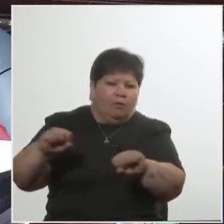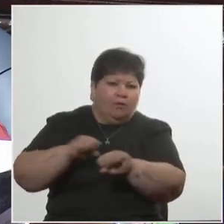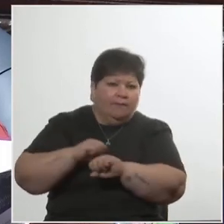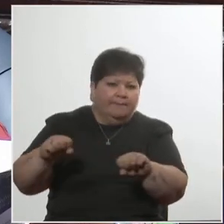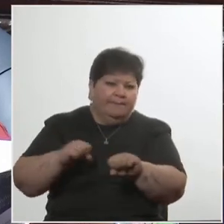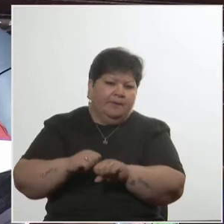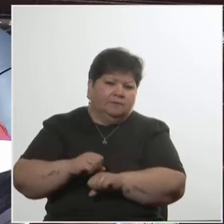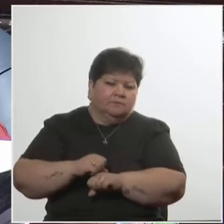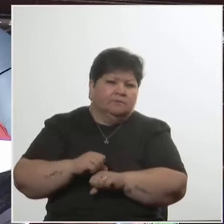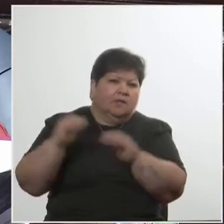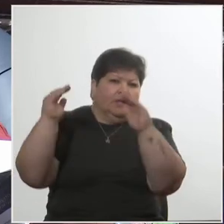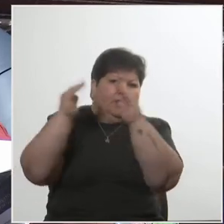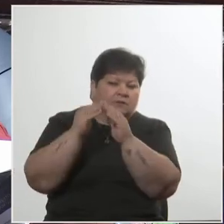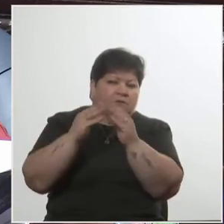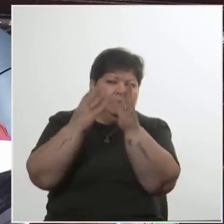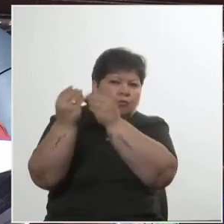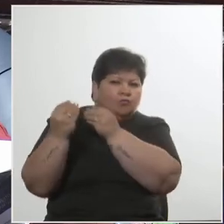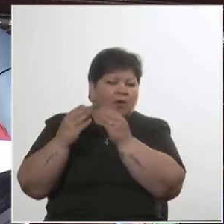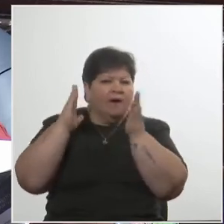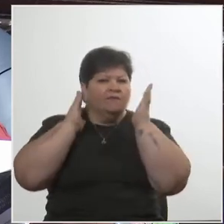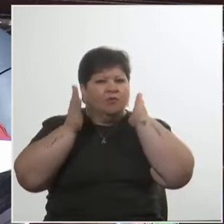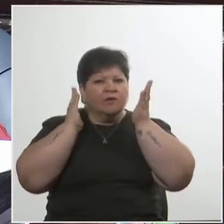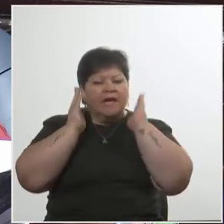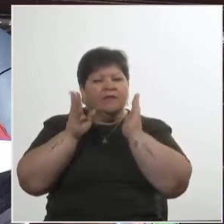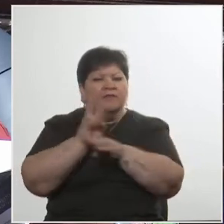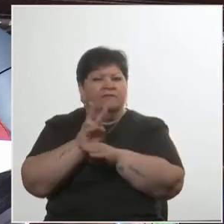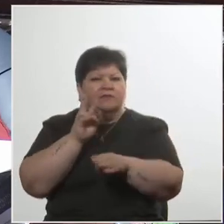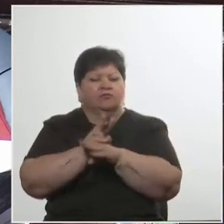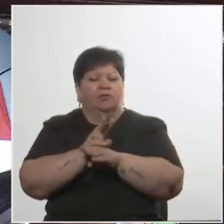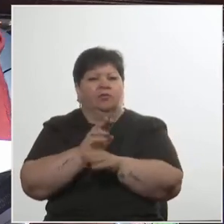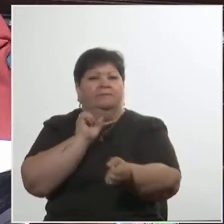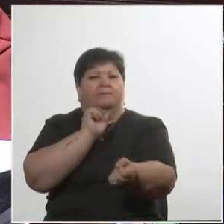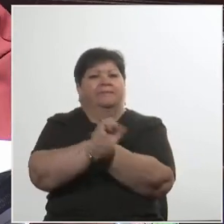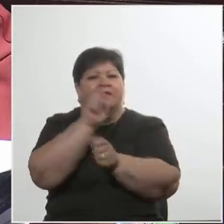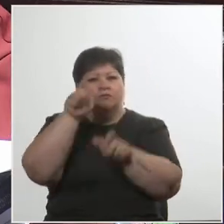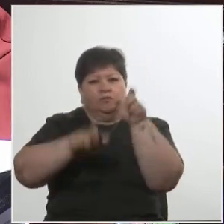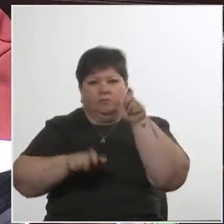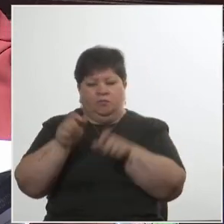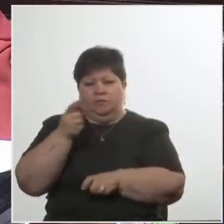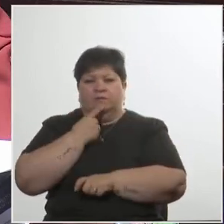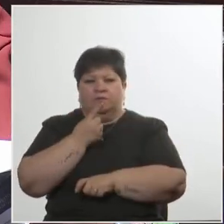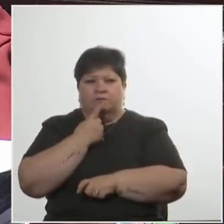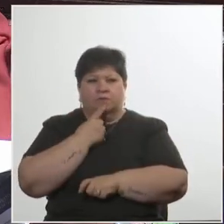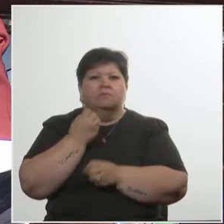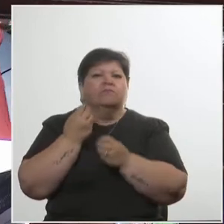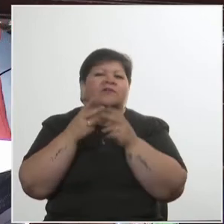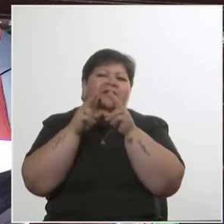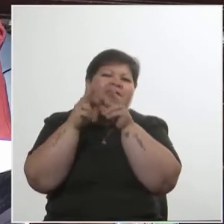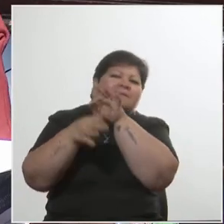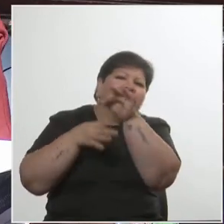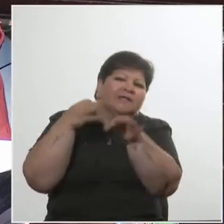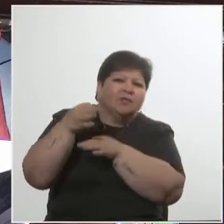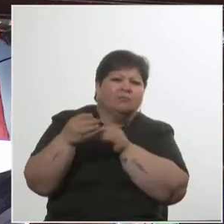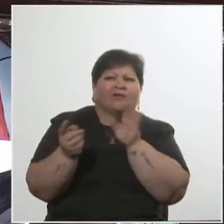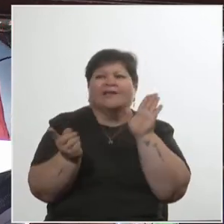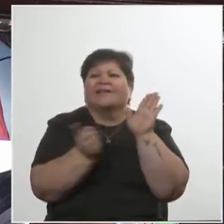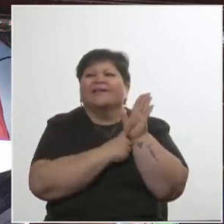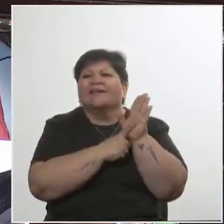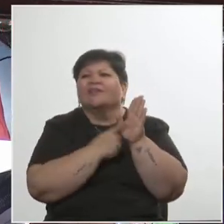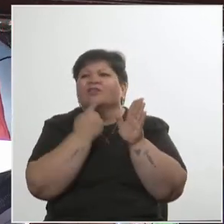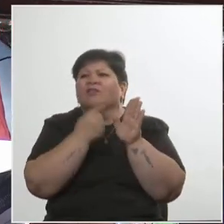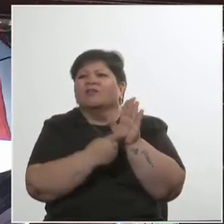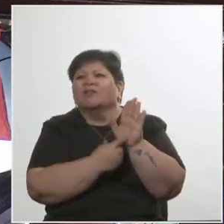contra domicilio de varios abogados Defensores de presos políticos porque estoy por qué digo esto porque el decreto dice que va a reparar